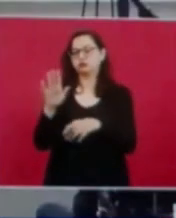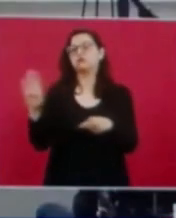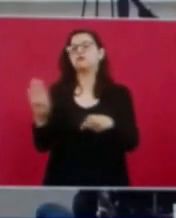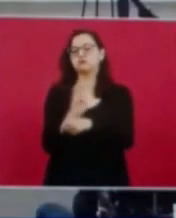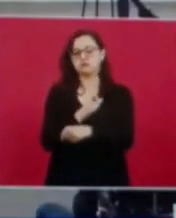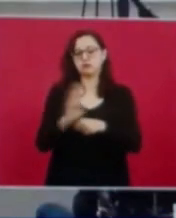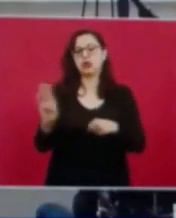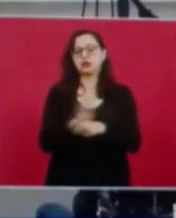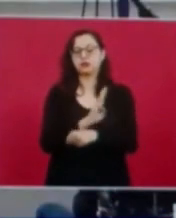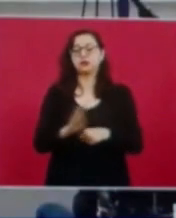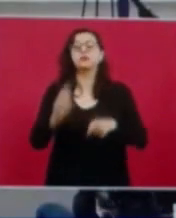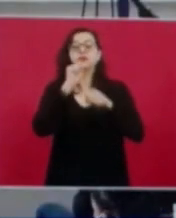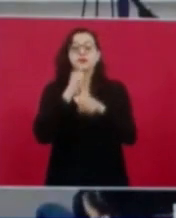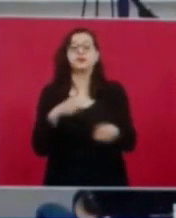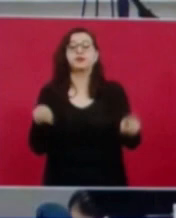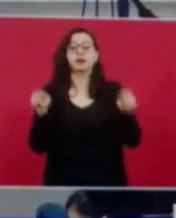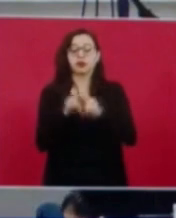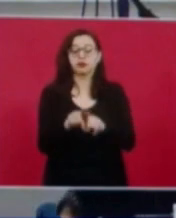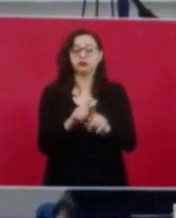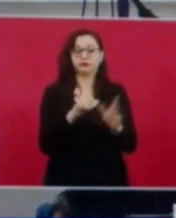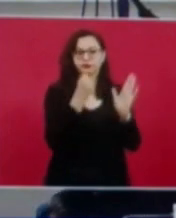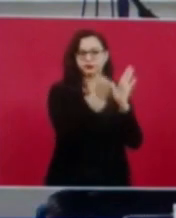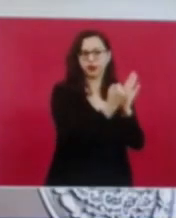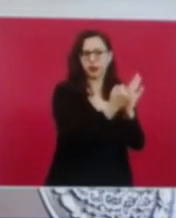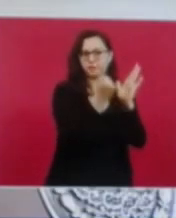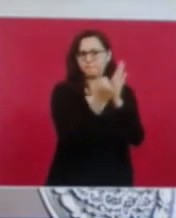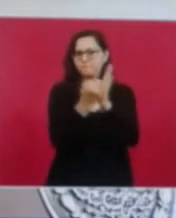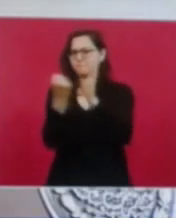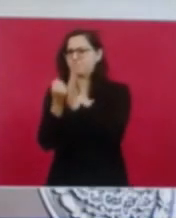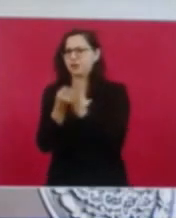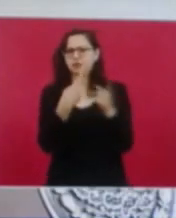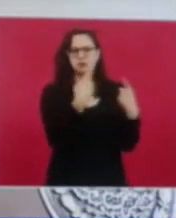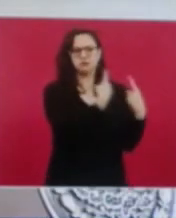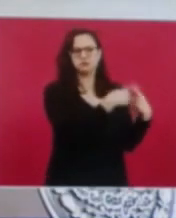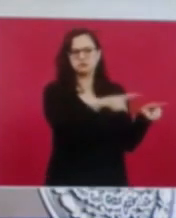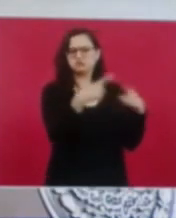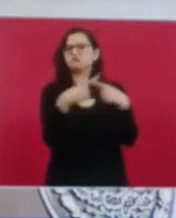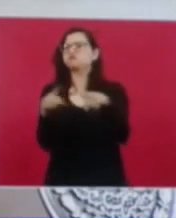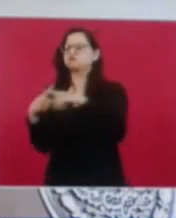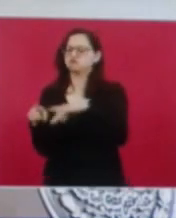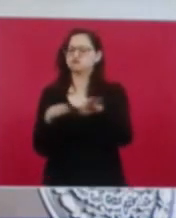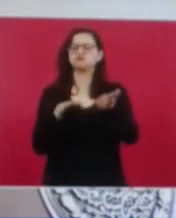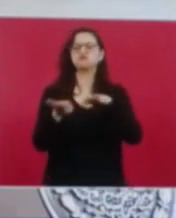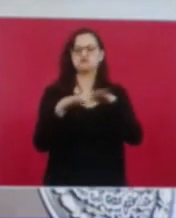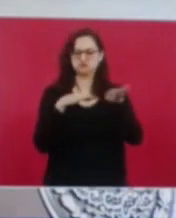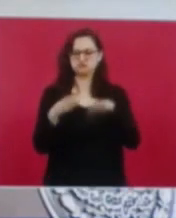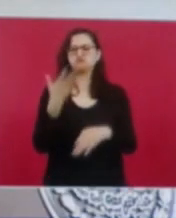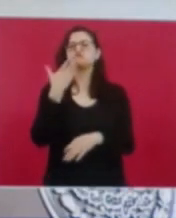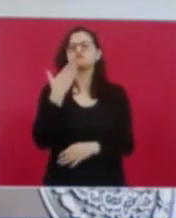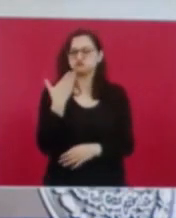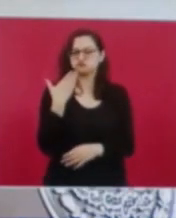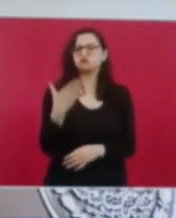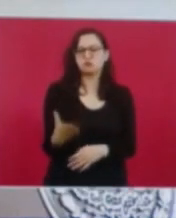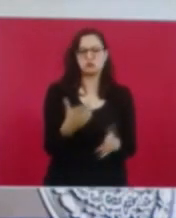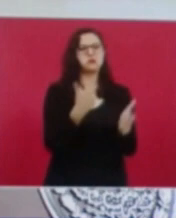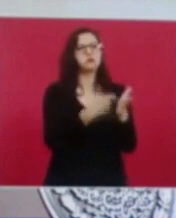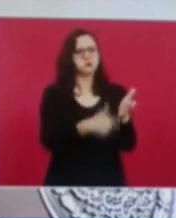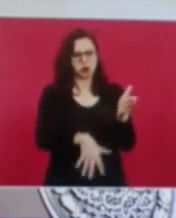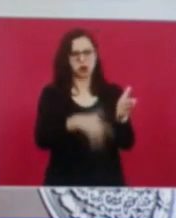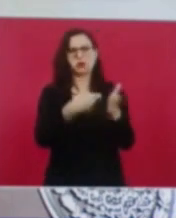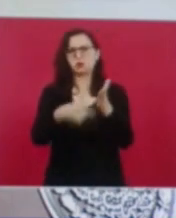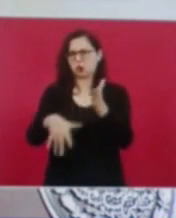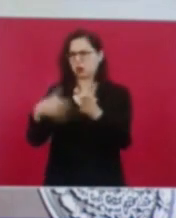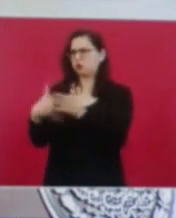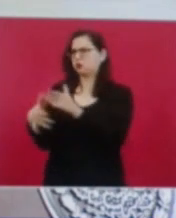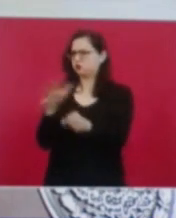necesita. Creo que ha fallado o ha sido insuficiente hasta el momento la estrategia del sistema público de